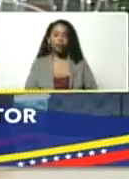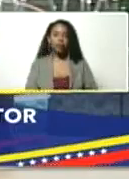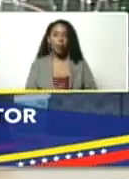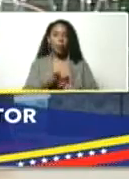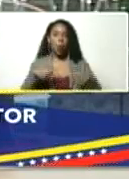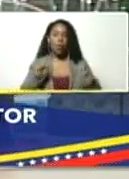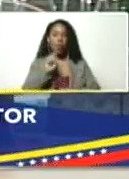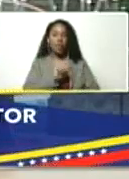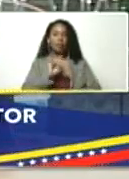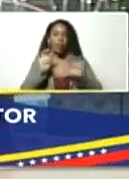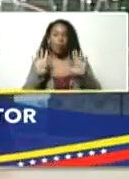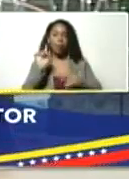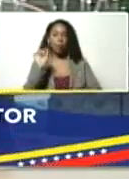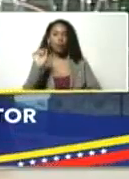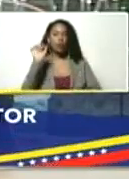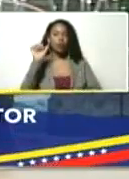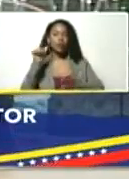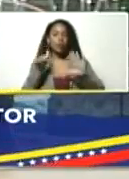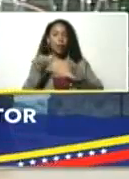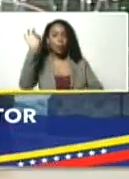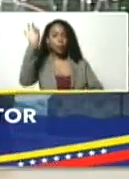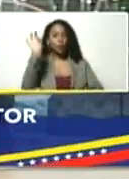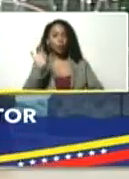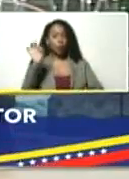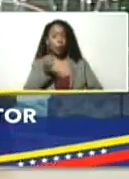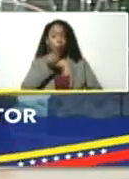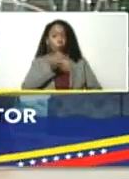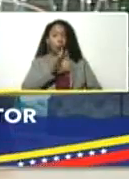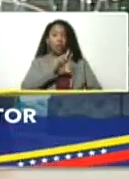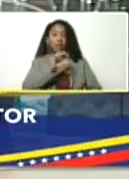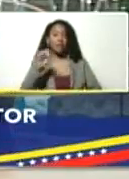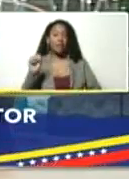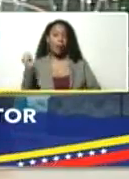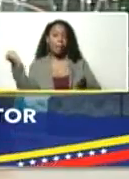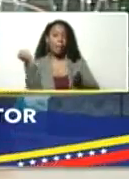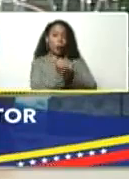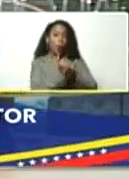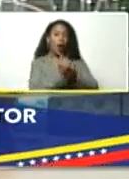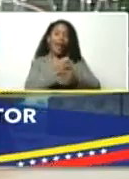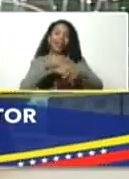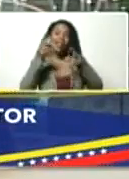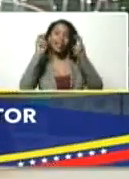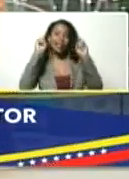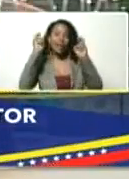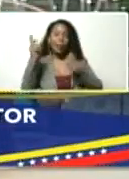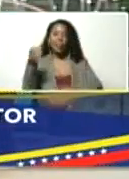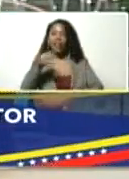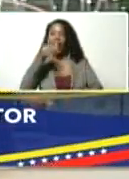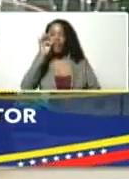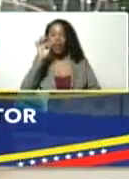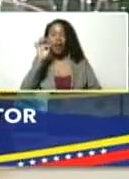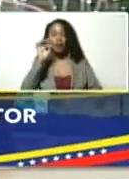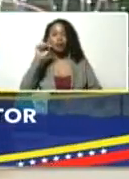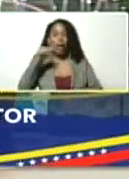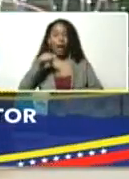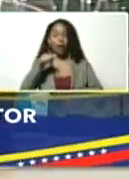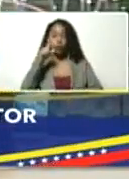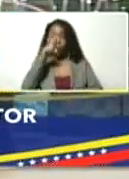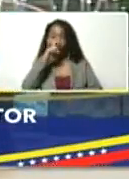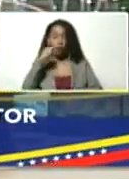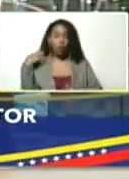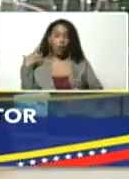un 19.6% y bueno, más de 300 marcas de café que han florecido en el transcurso de estos años